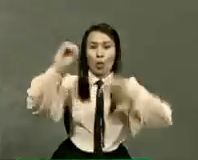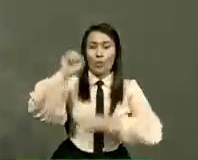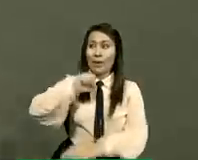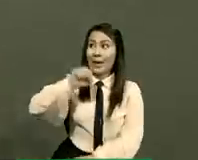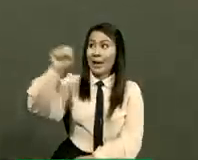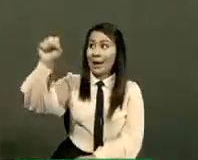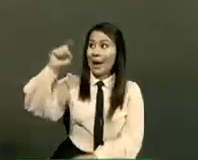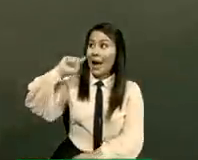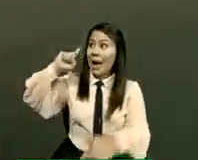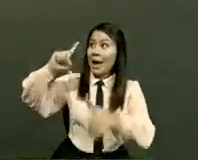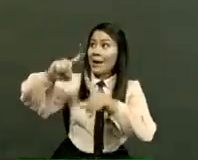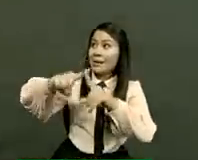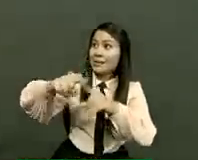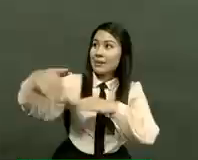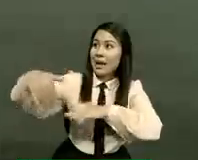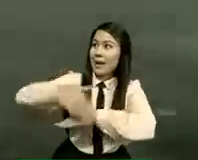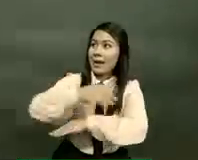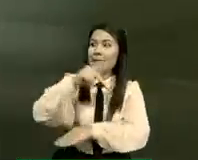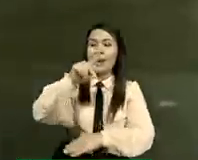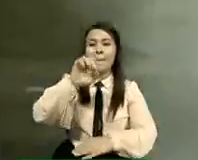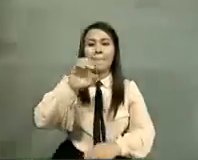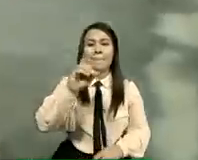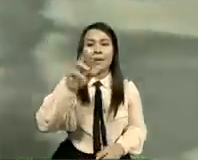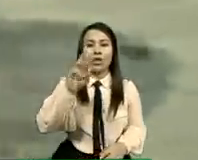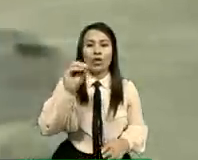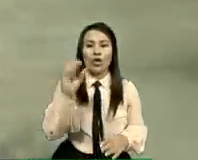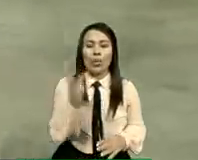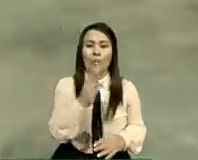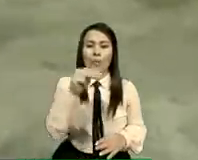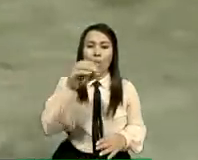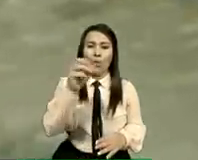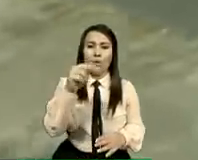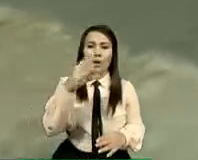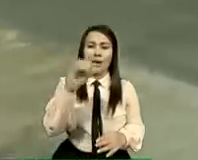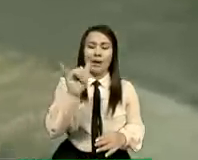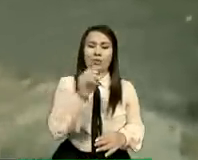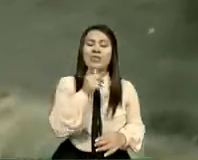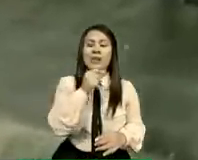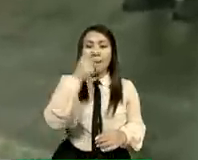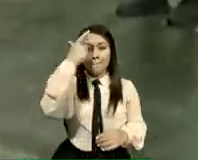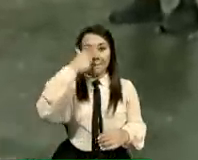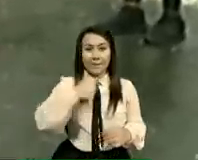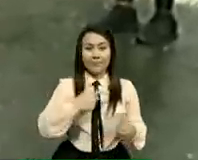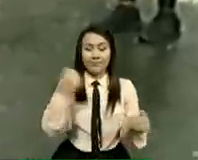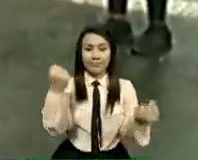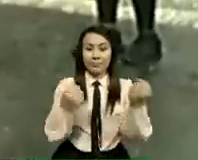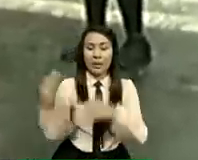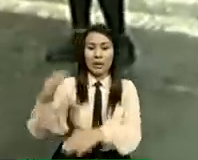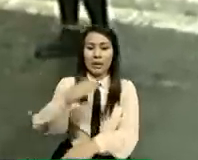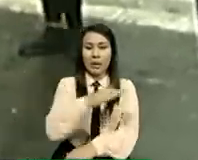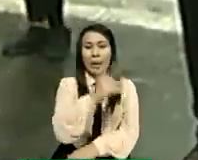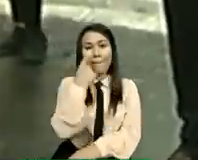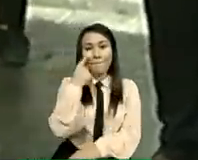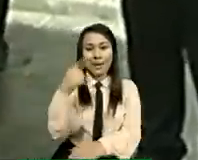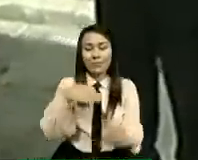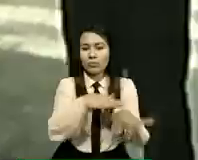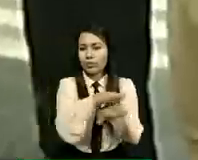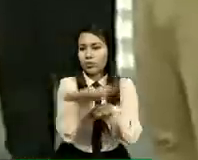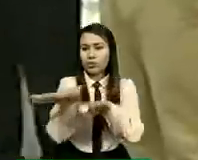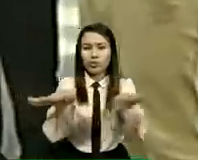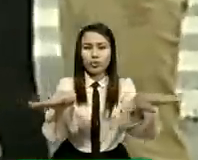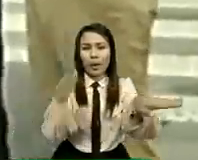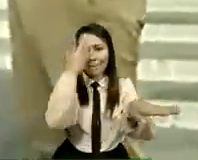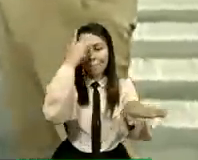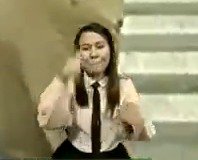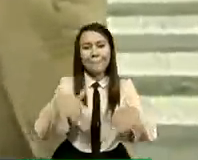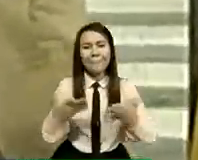estamos observando en este momento. Es una nueva alternativa para que los conductores que vean que el tráfico está pesado sobre la avenida Quito